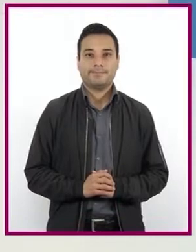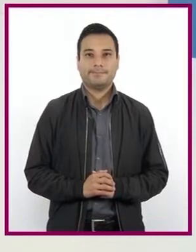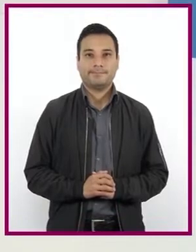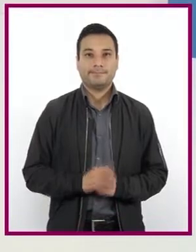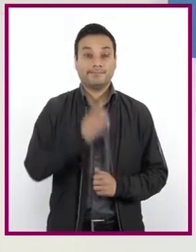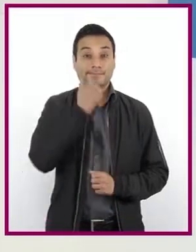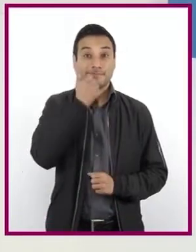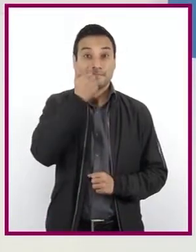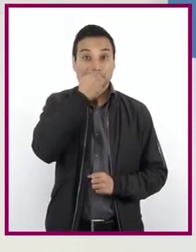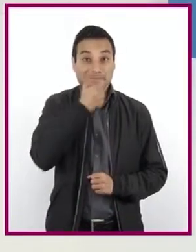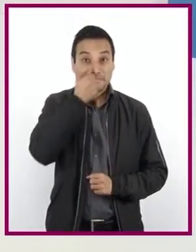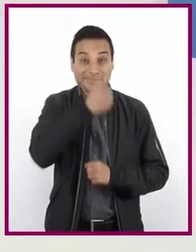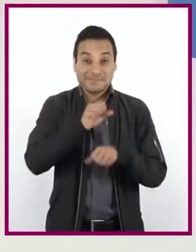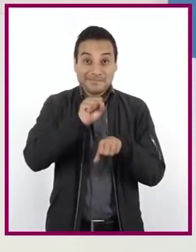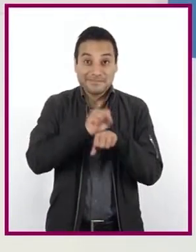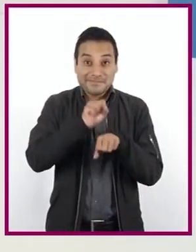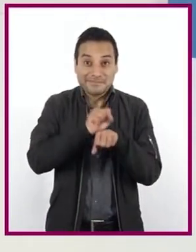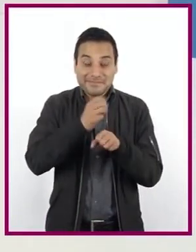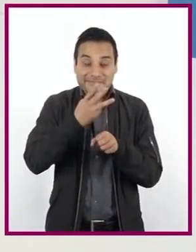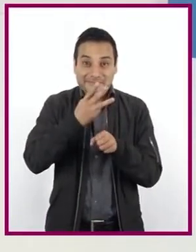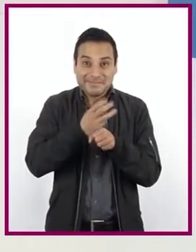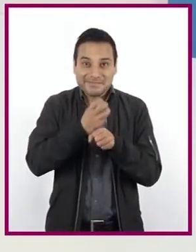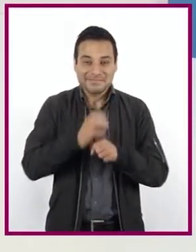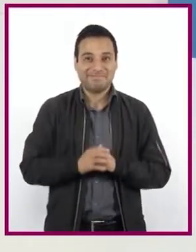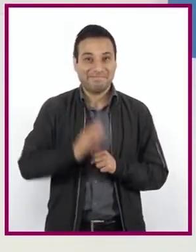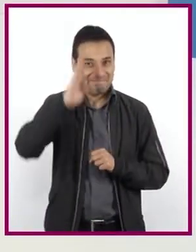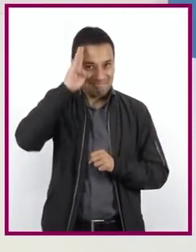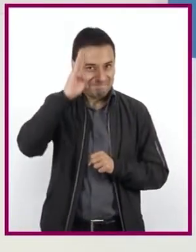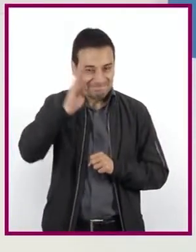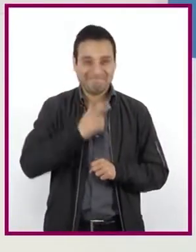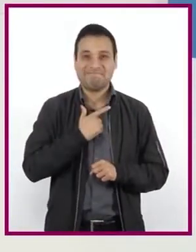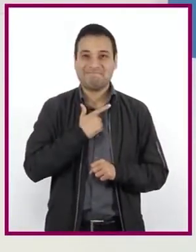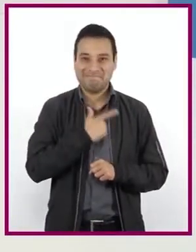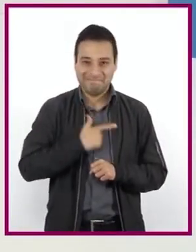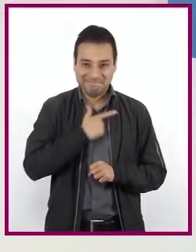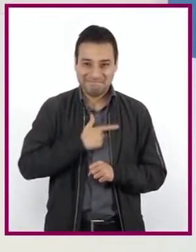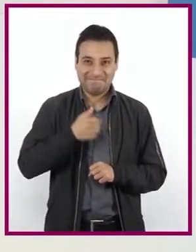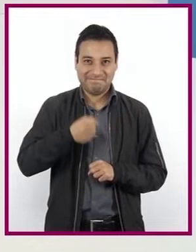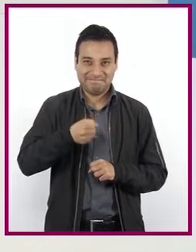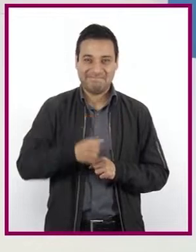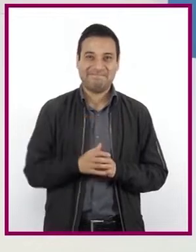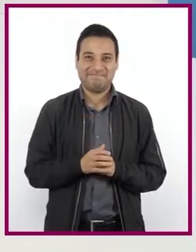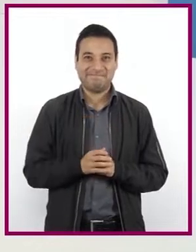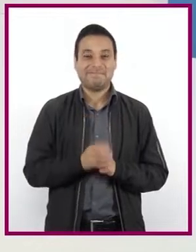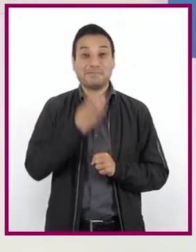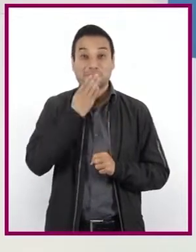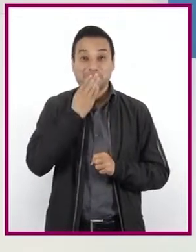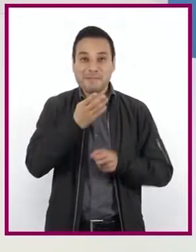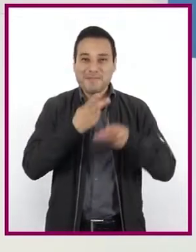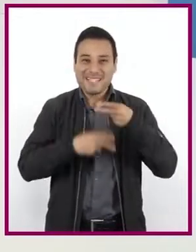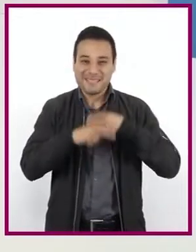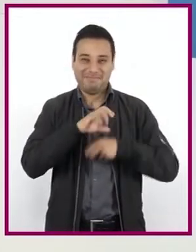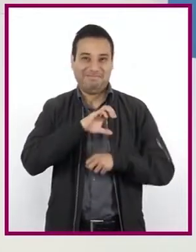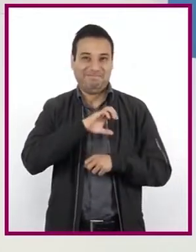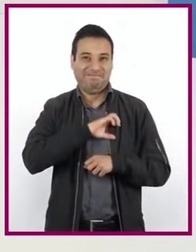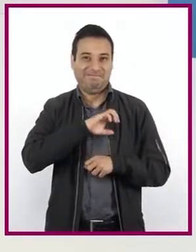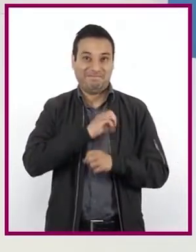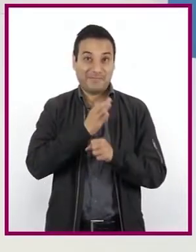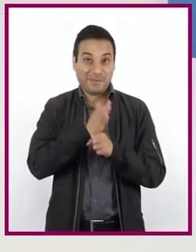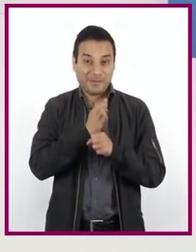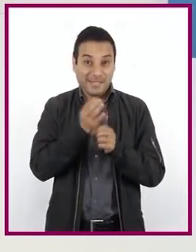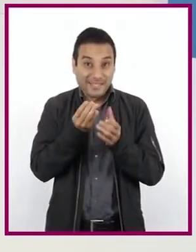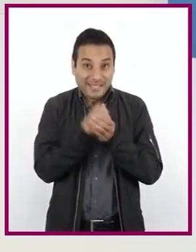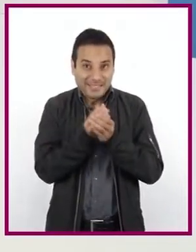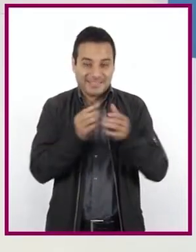estudiantes de secundaria de tercer grado. Es un gusto saludarles. Les doy la más cordial bienvenida a su sesión